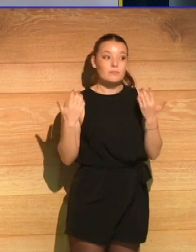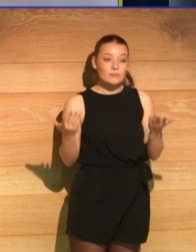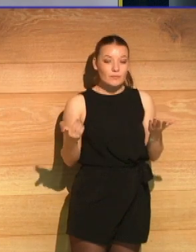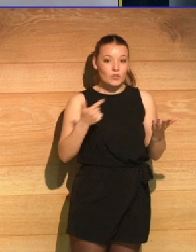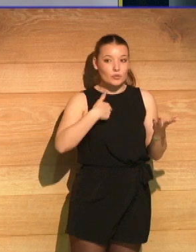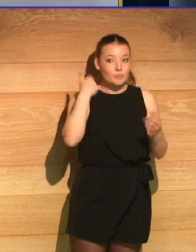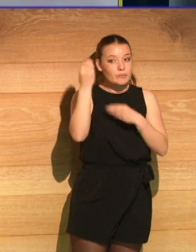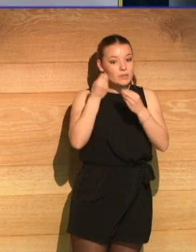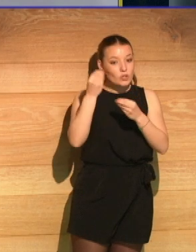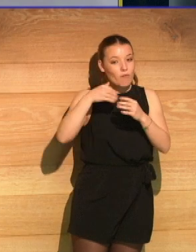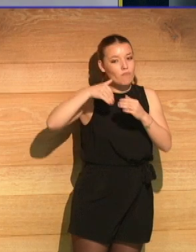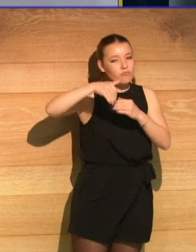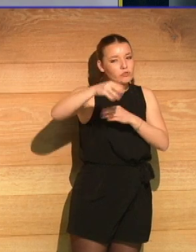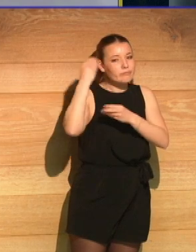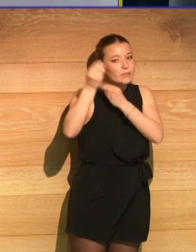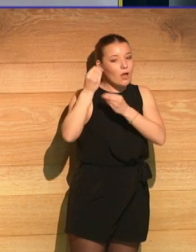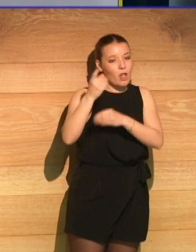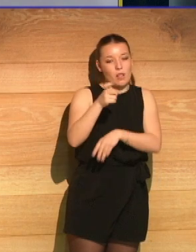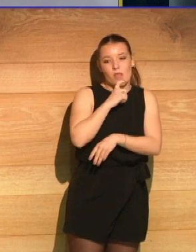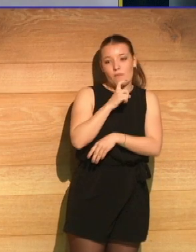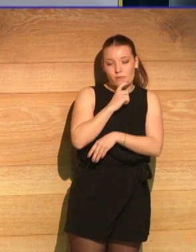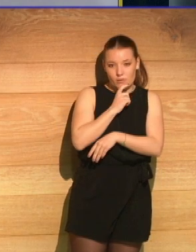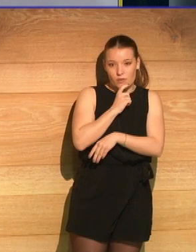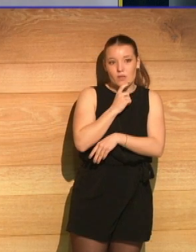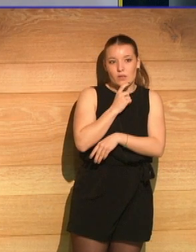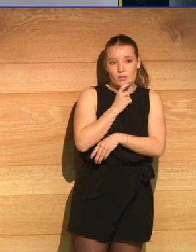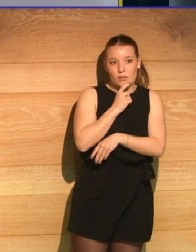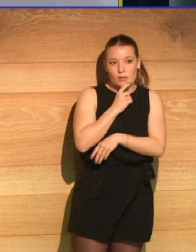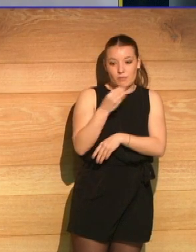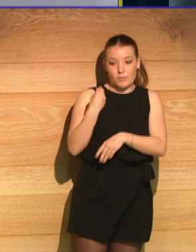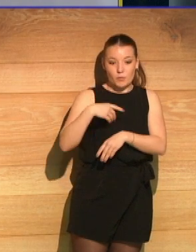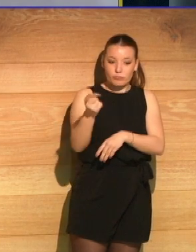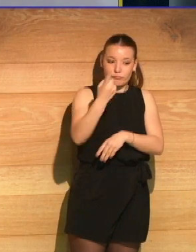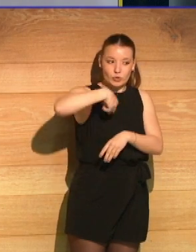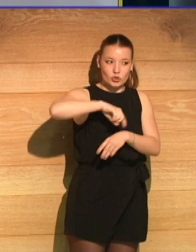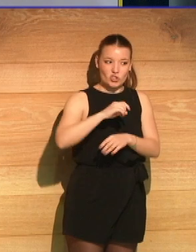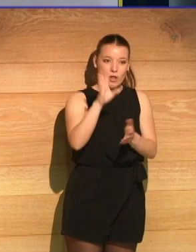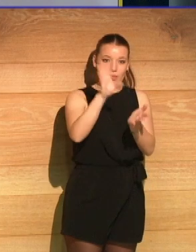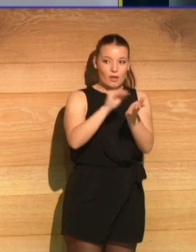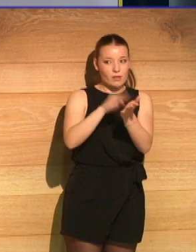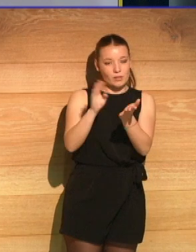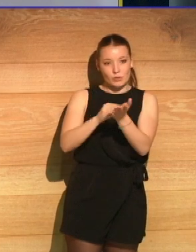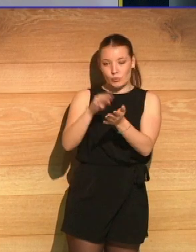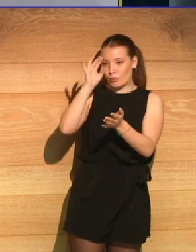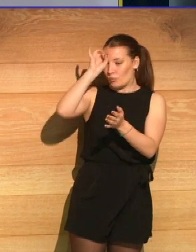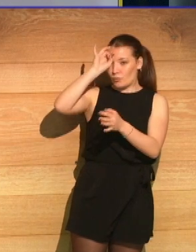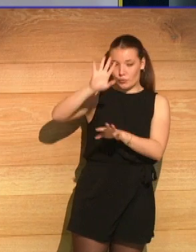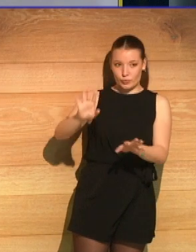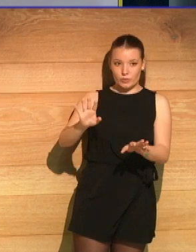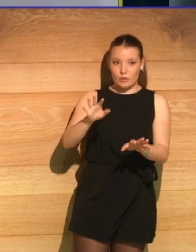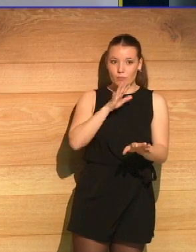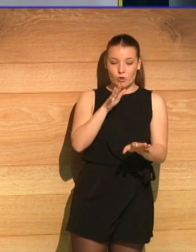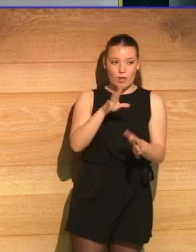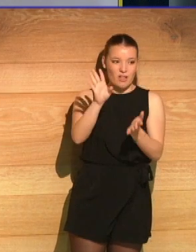Es difícil pensar en el futuro, sobre todo cuando manejamos datos tan sangrantes, ¿no? Porque son unos